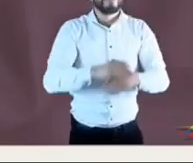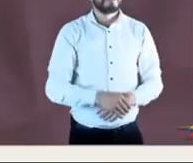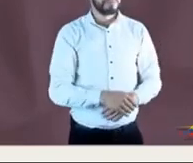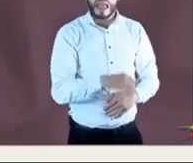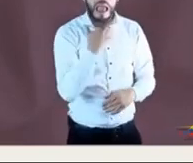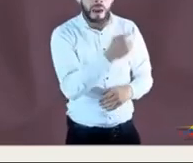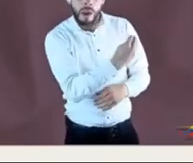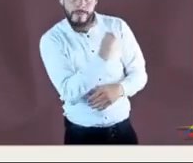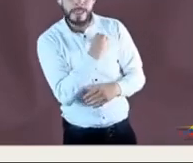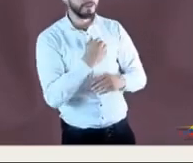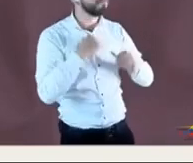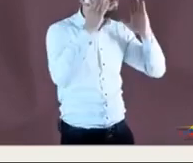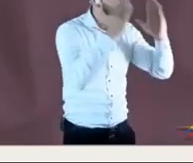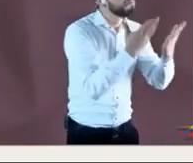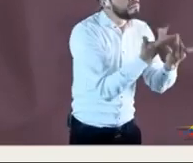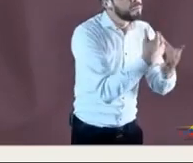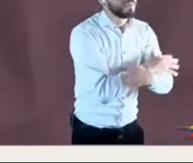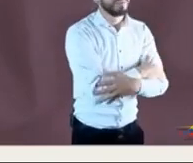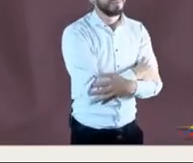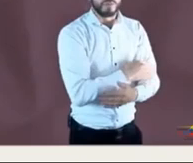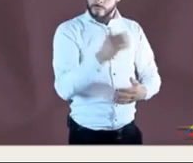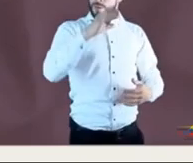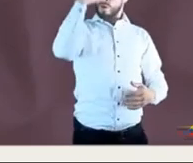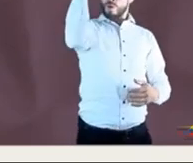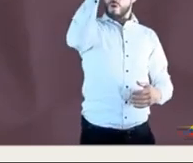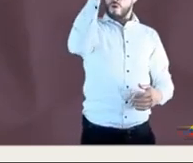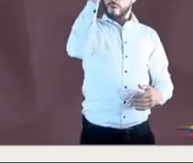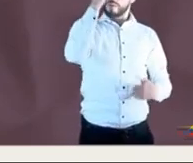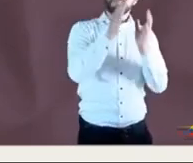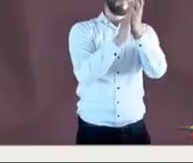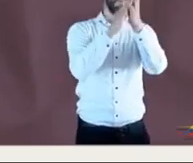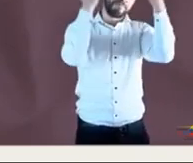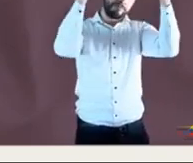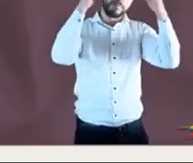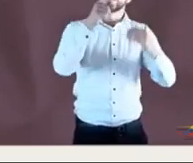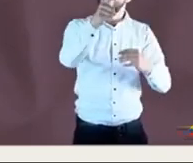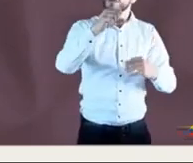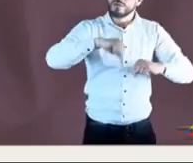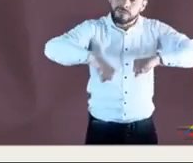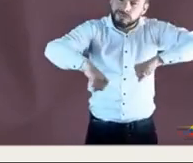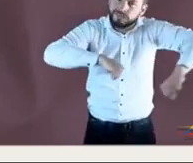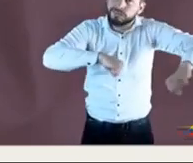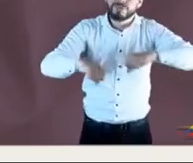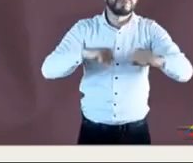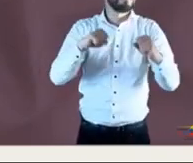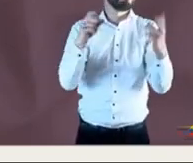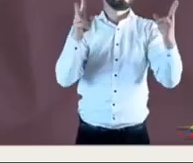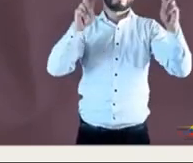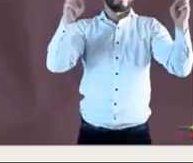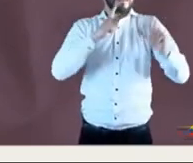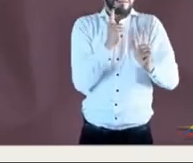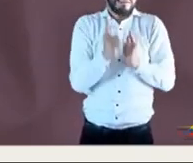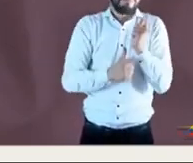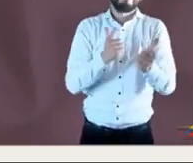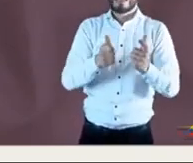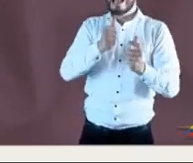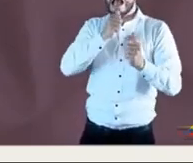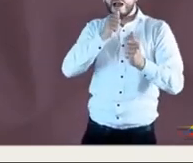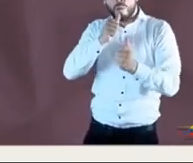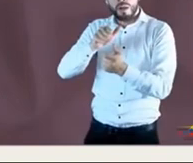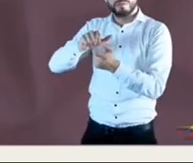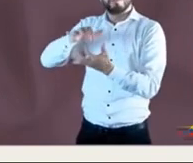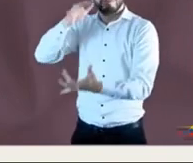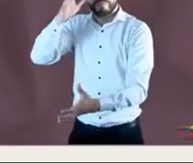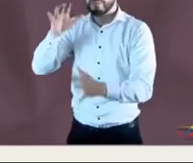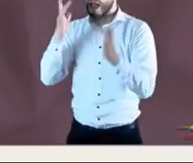que realizan en Colombia. Sus luchas legítimas por el agua potable, por la salud, por la participación, por la libertad de expresión,